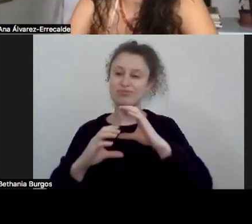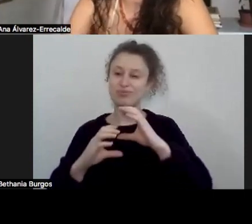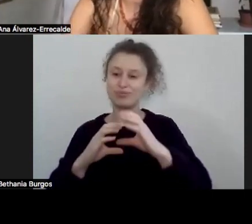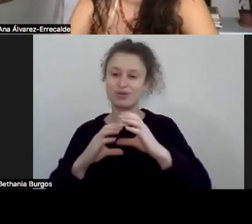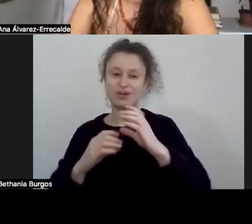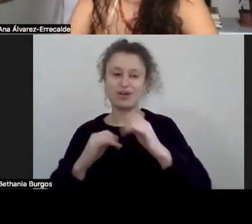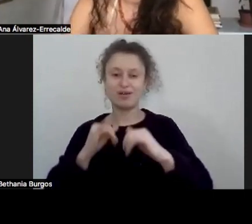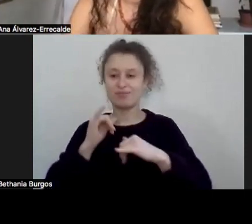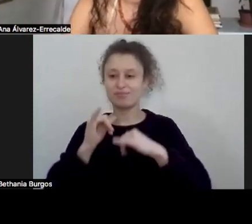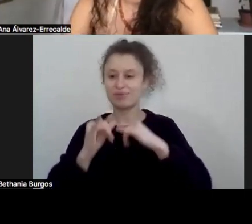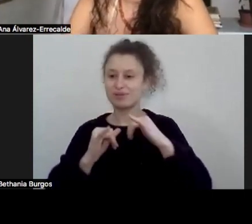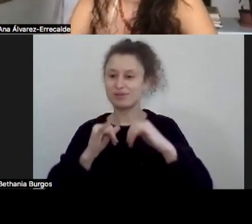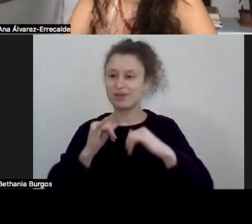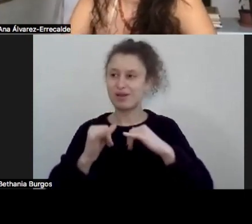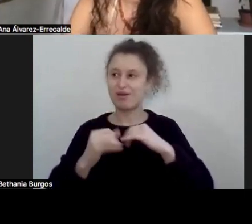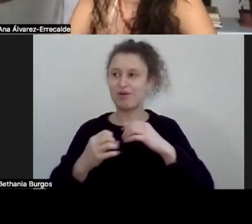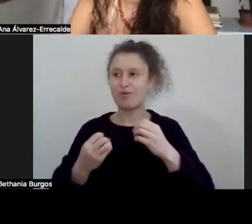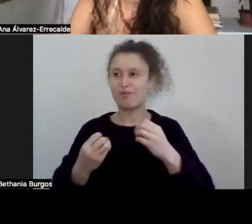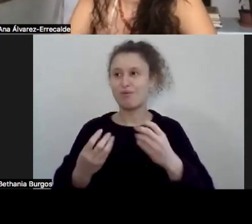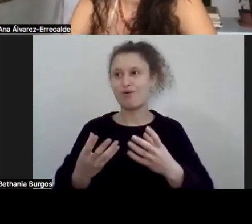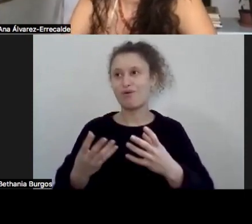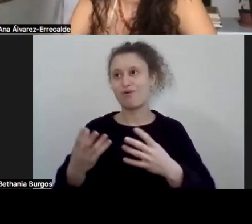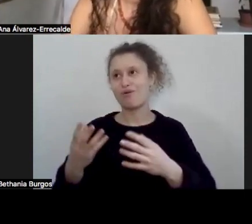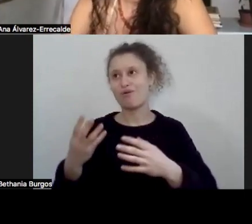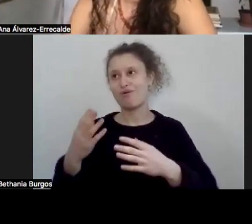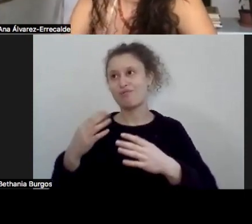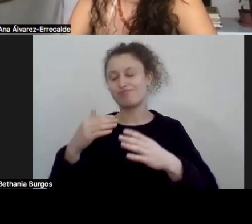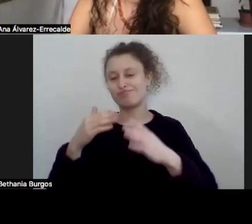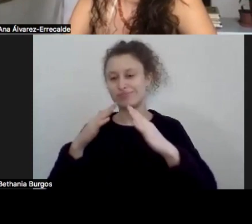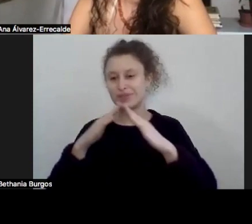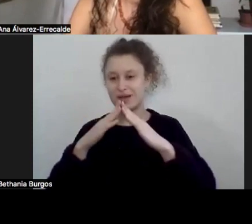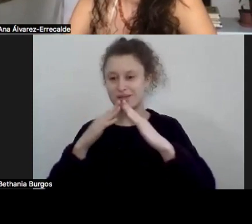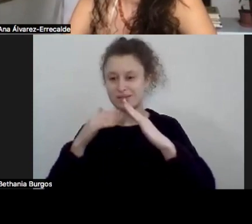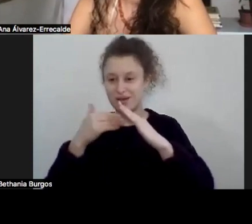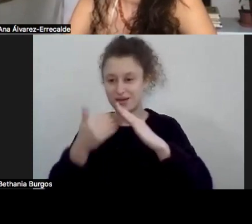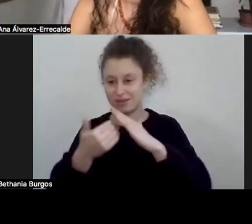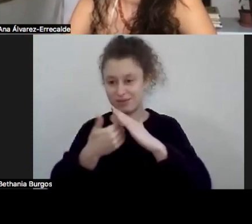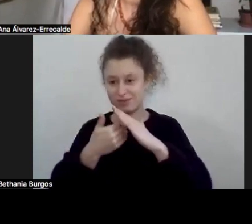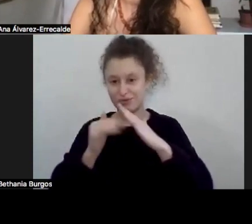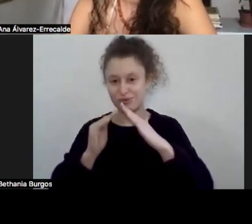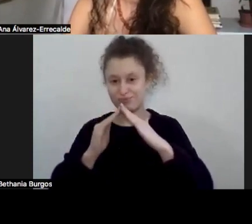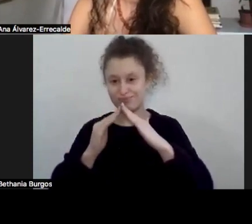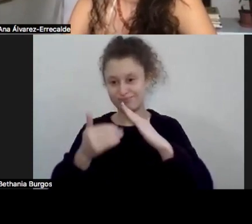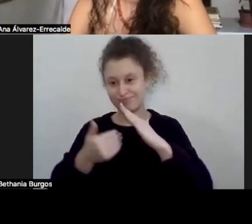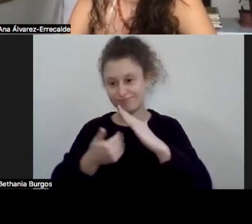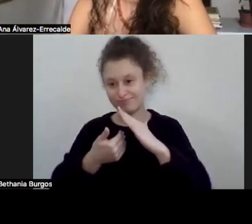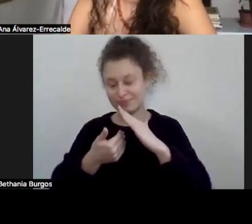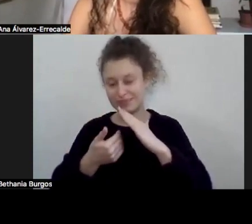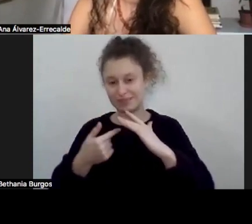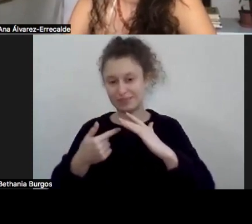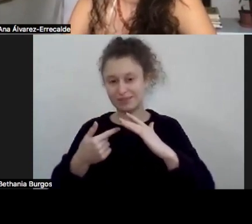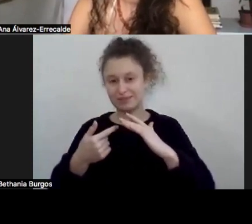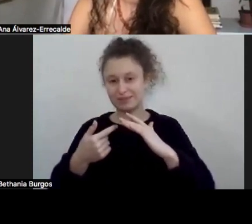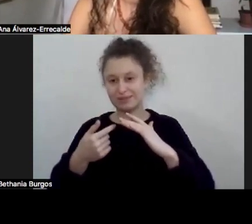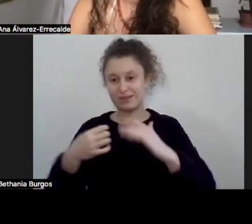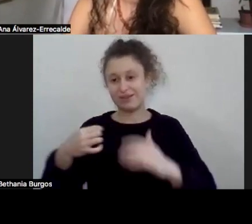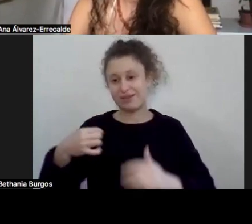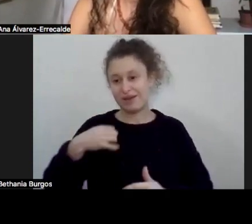¿no? Y cómo también estas realidades duras muchas veces quedan al margen. Y